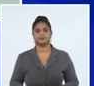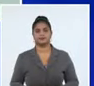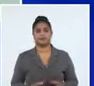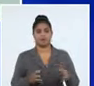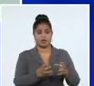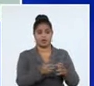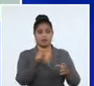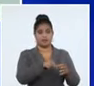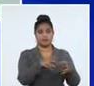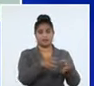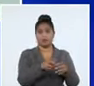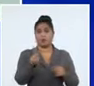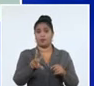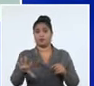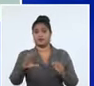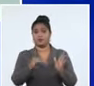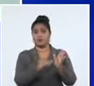25 millones,